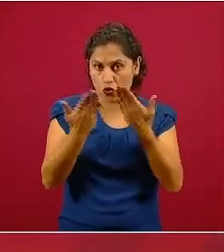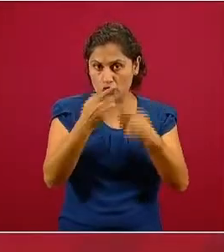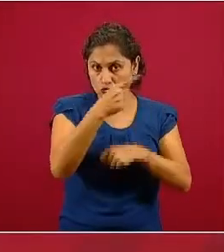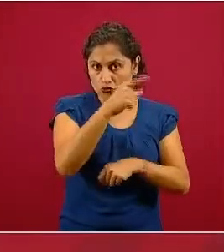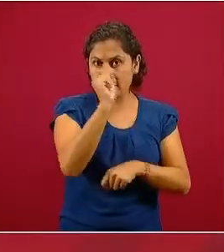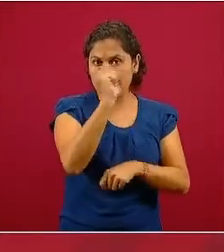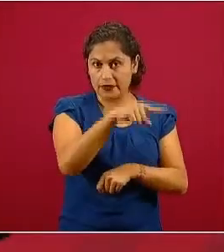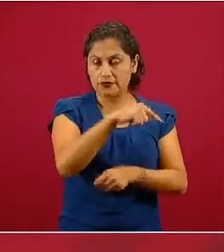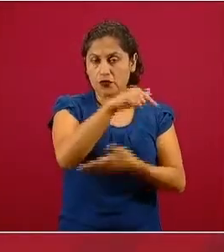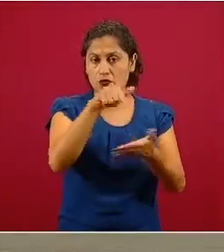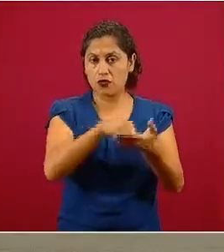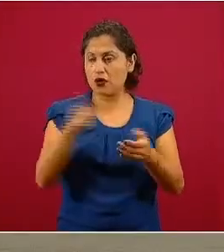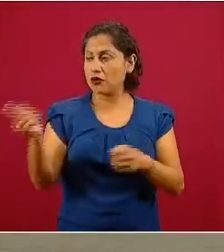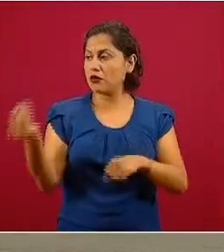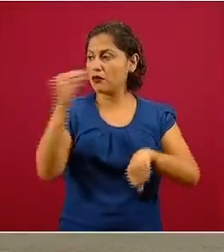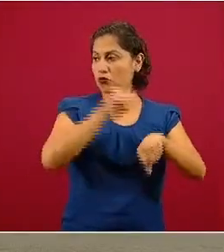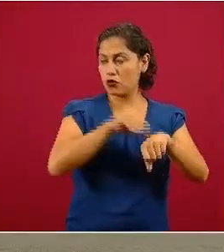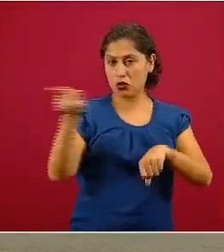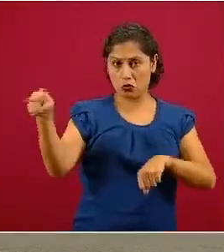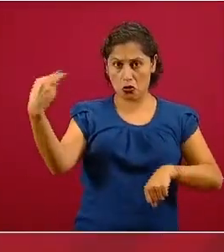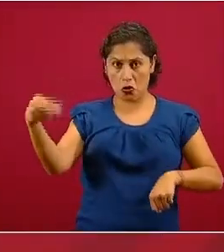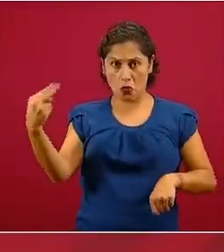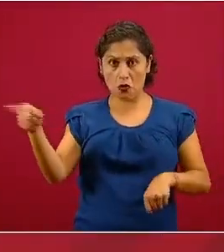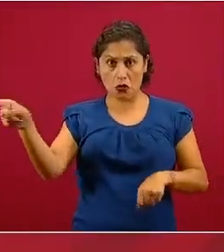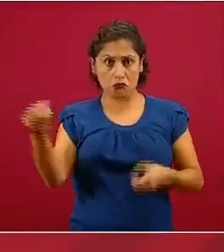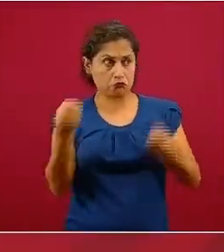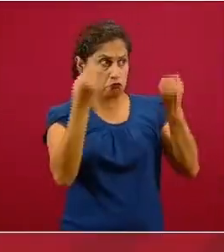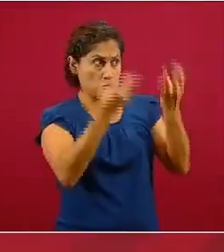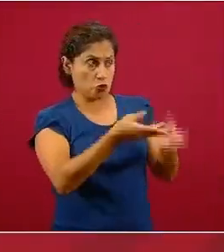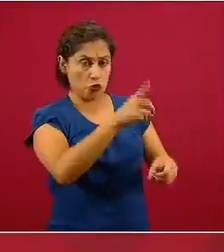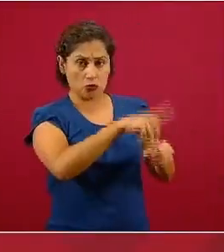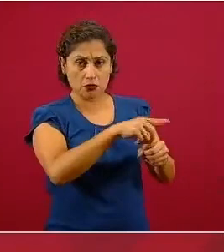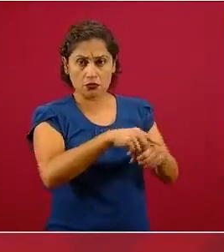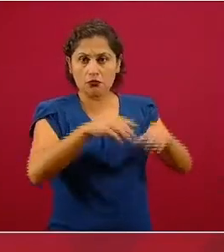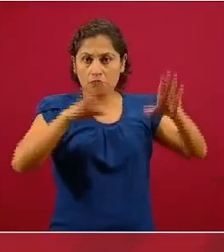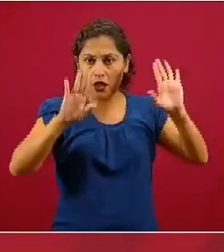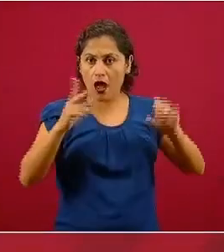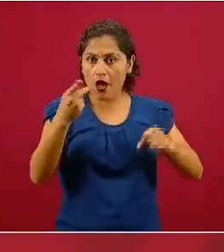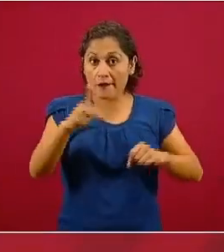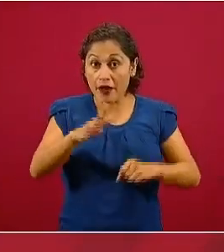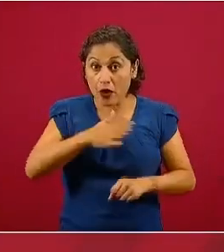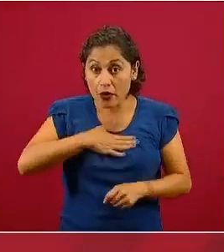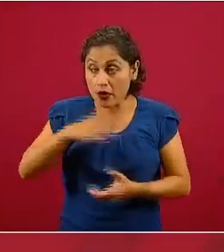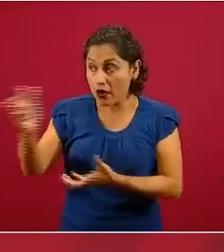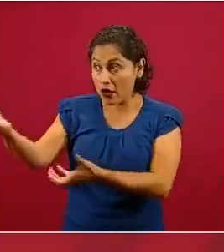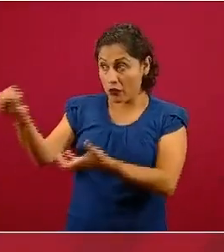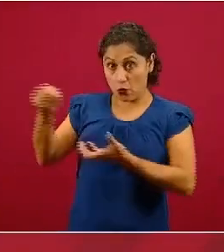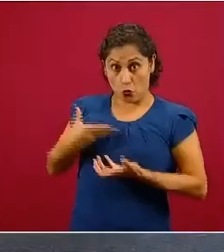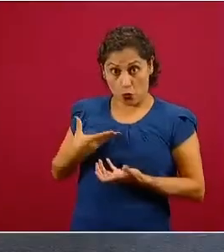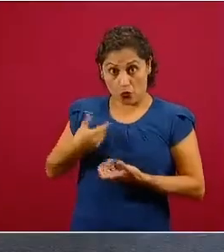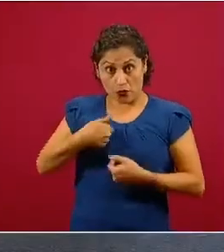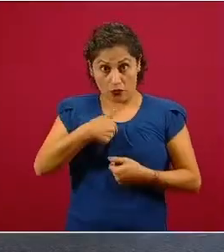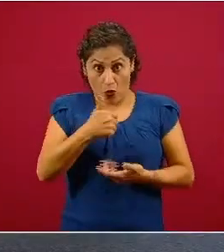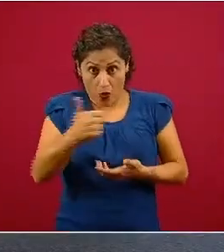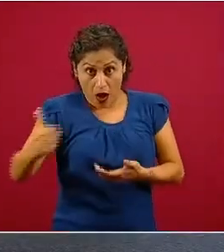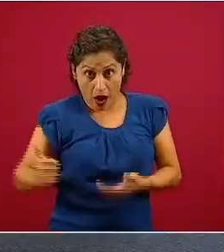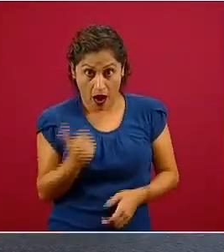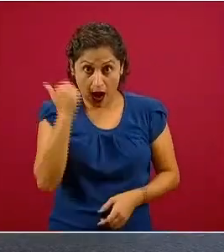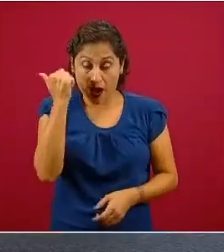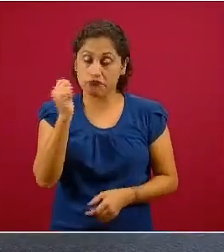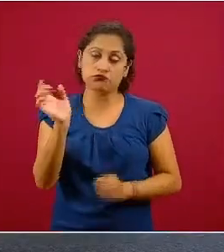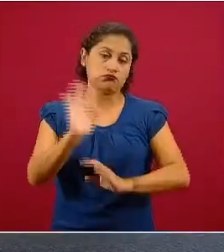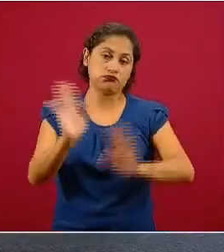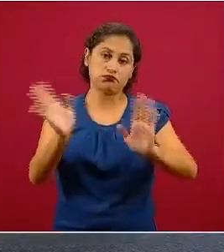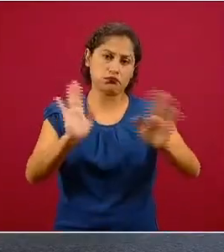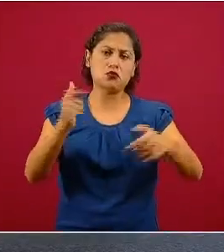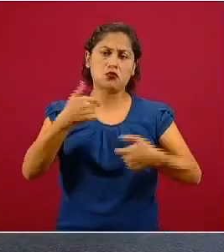Pública, pero no tengo ningún beneficio en ese sentido. La escuela, estoy orgulloso de haber estado ahí, es una escuela muy buena.